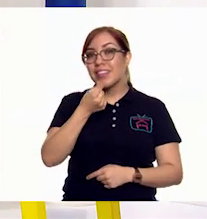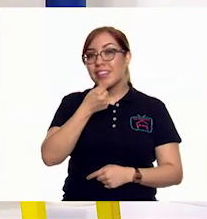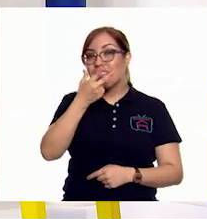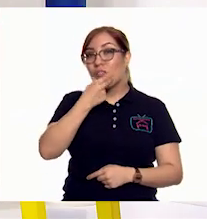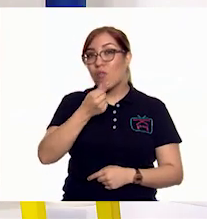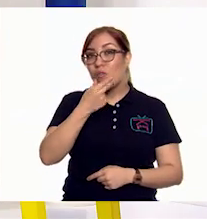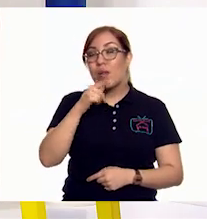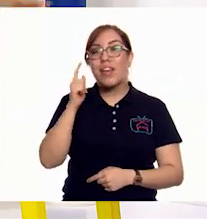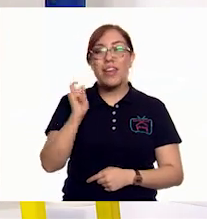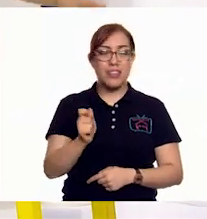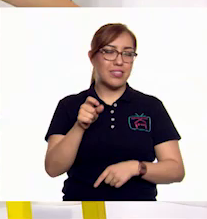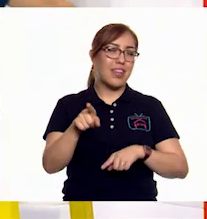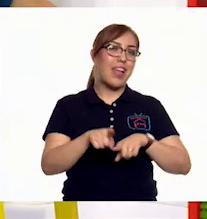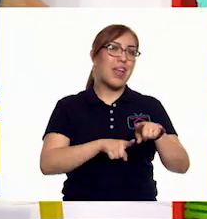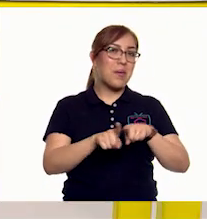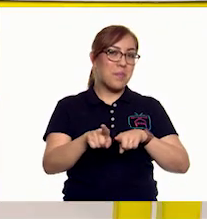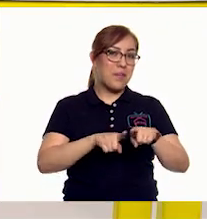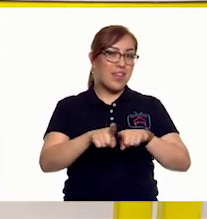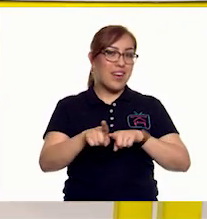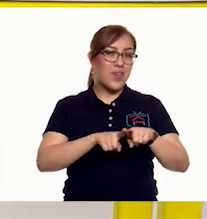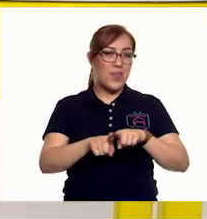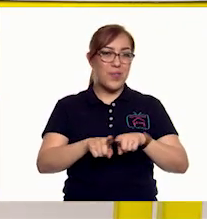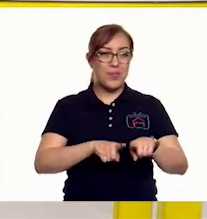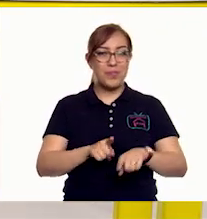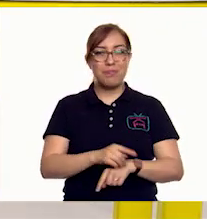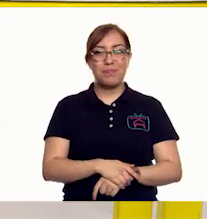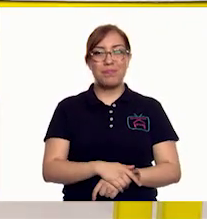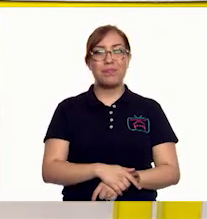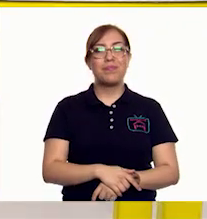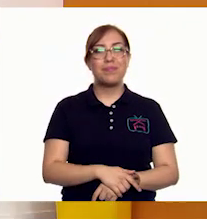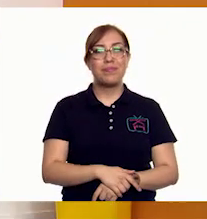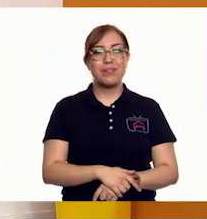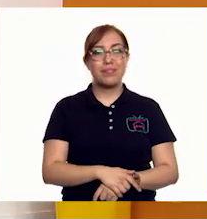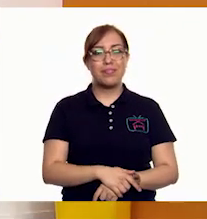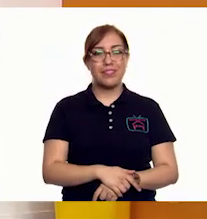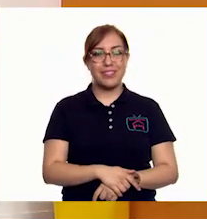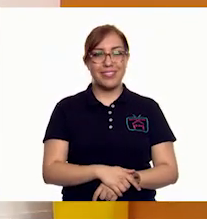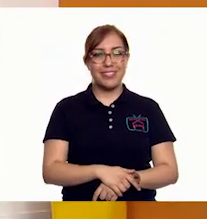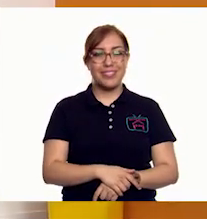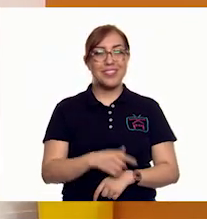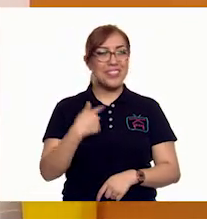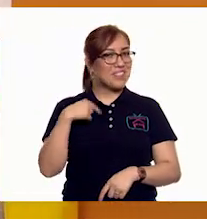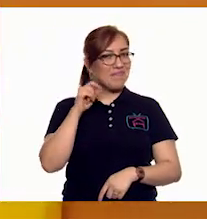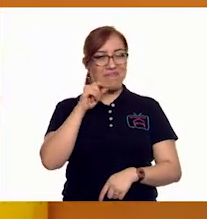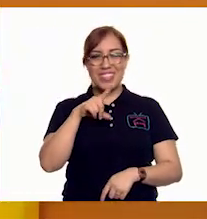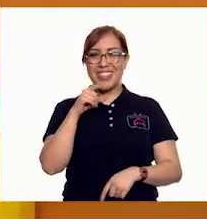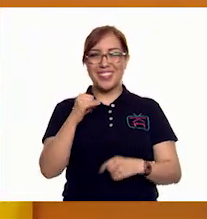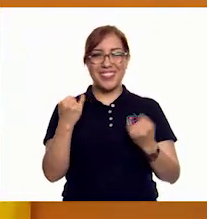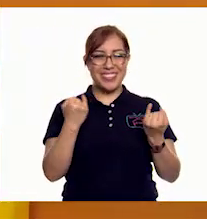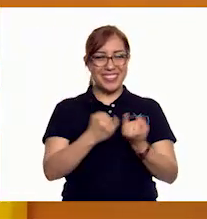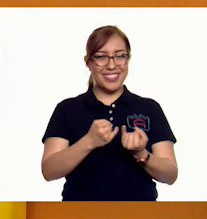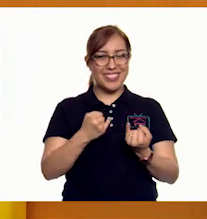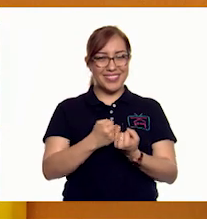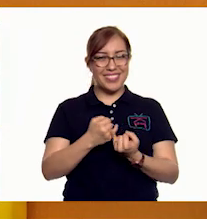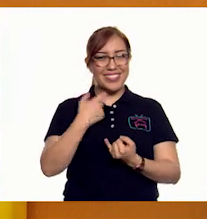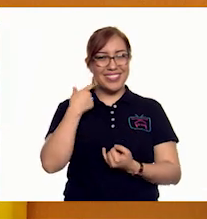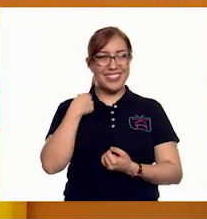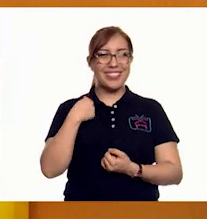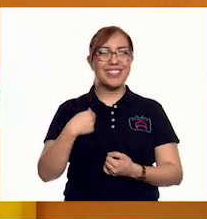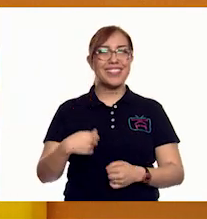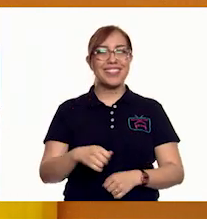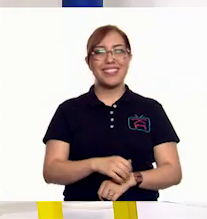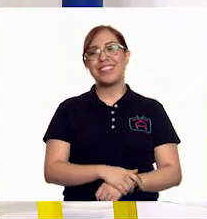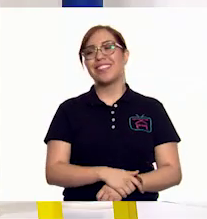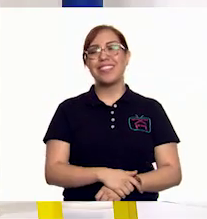Hermano. Hermano, por supuesto. La tengo. ¿Qué crees? ¿También? Yo también, Pilar. Ay, de verdad que vamos muy,